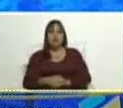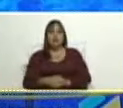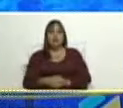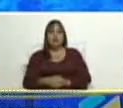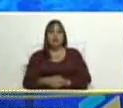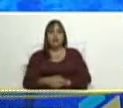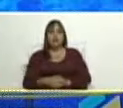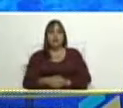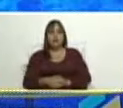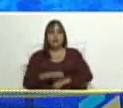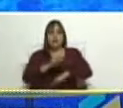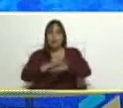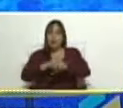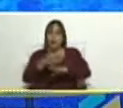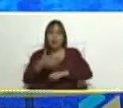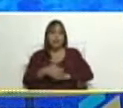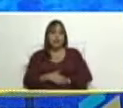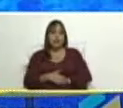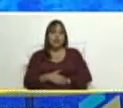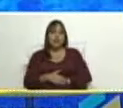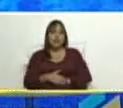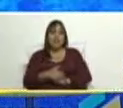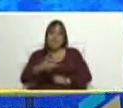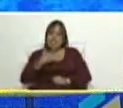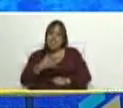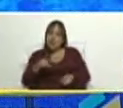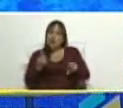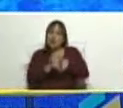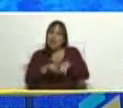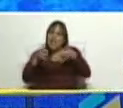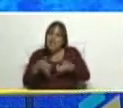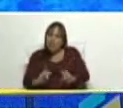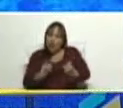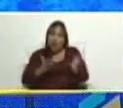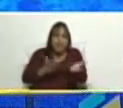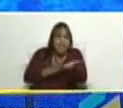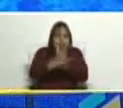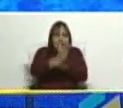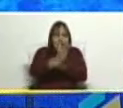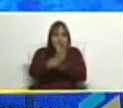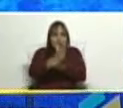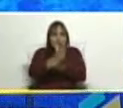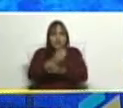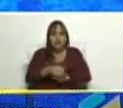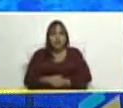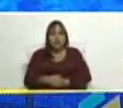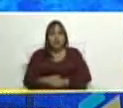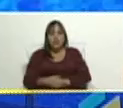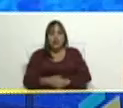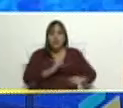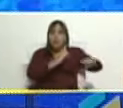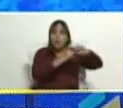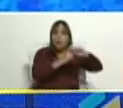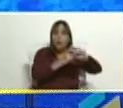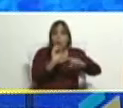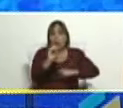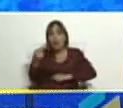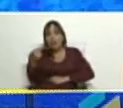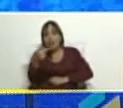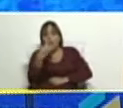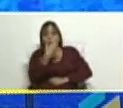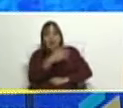porque nos asumíamos sus hijos leales en las buenas y en las malas.